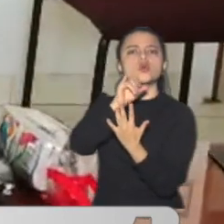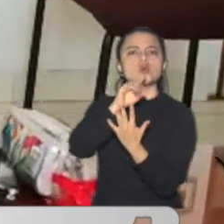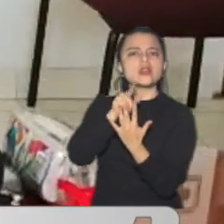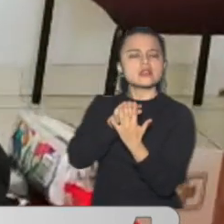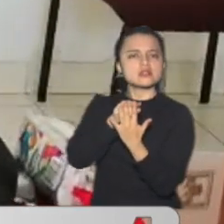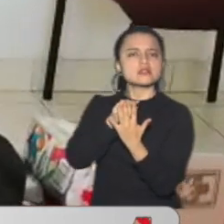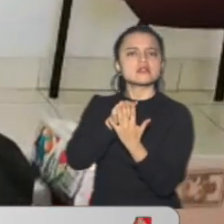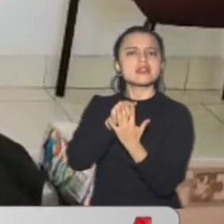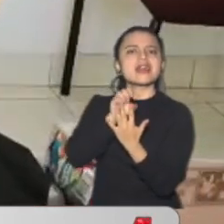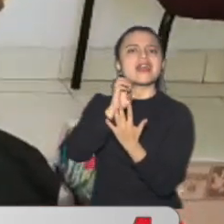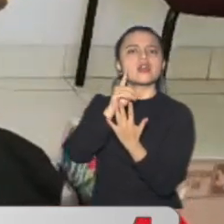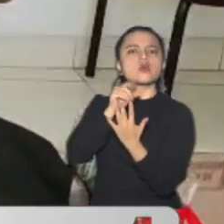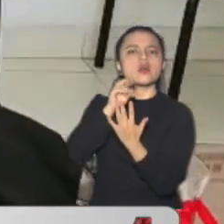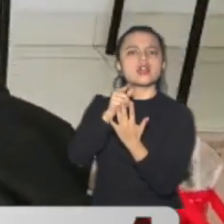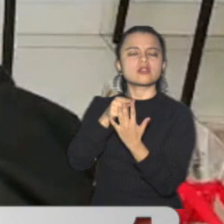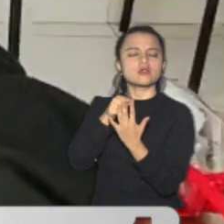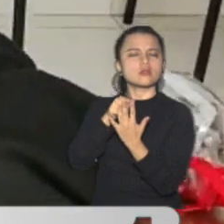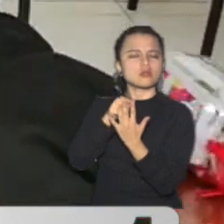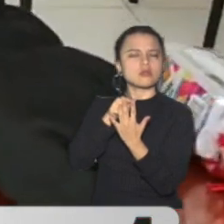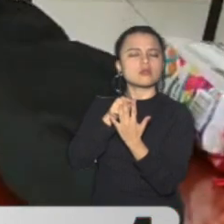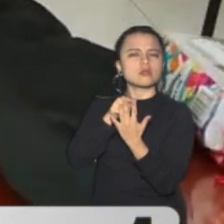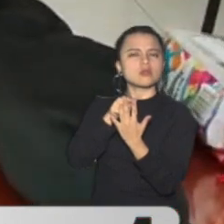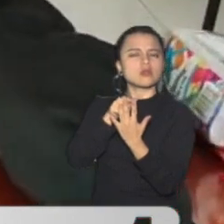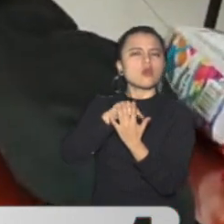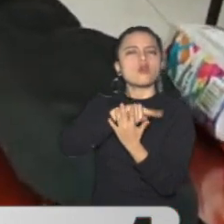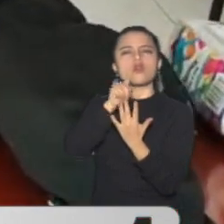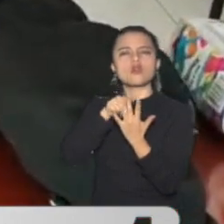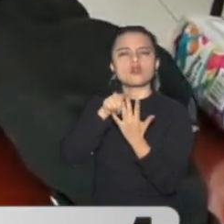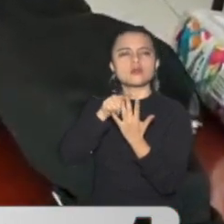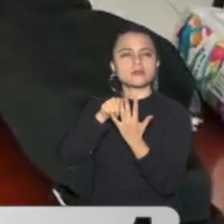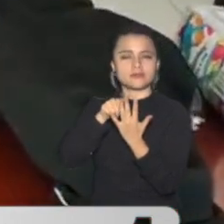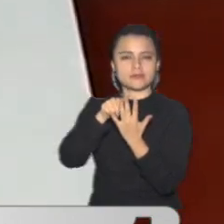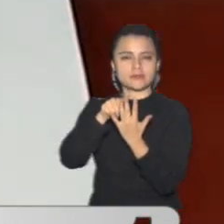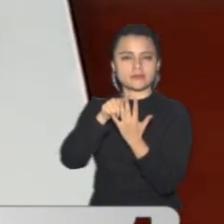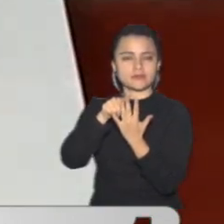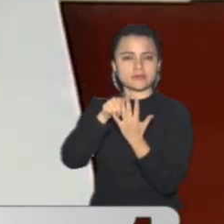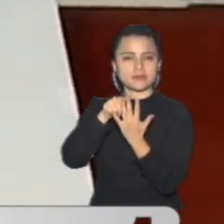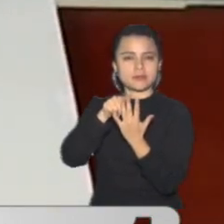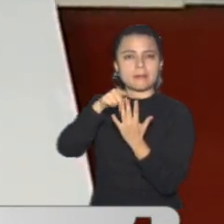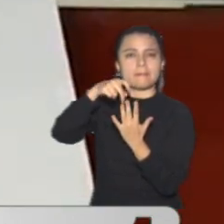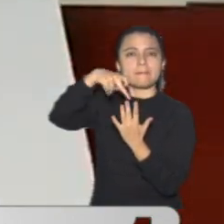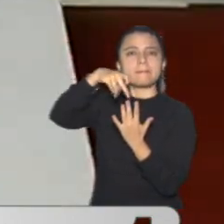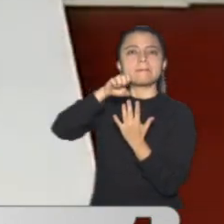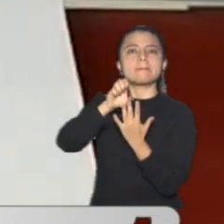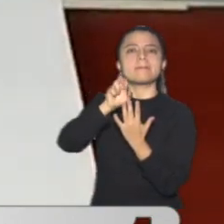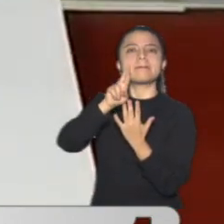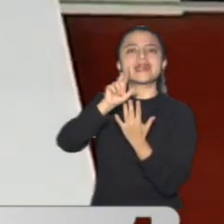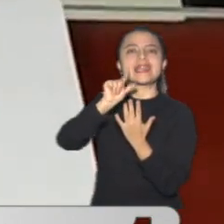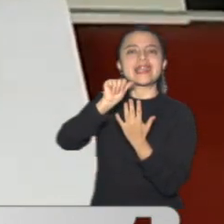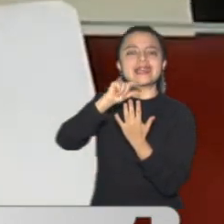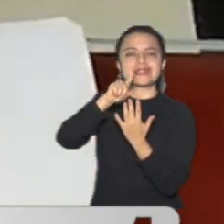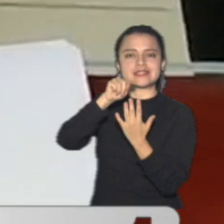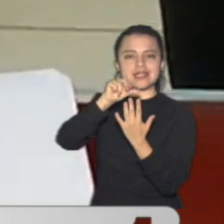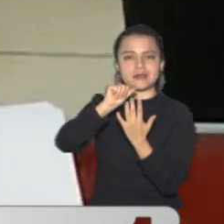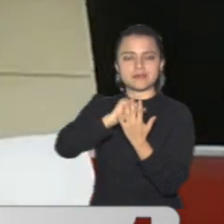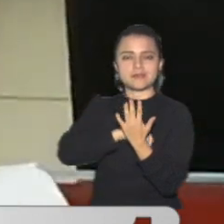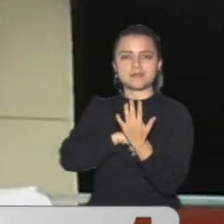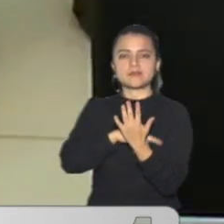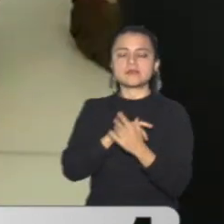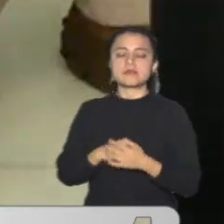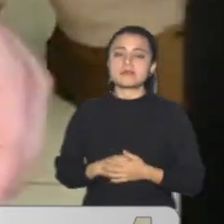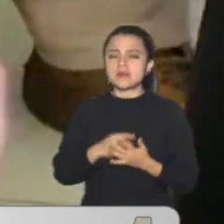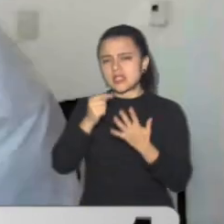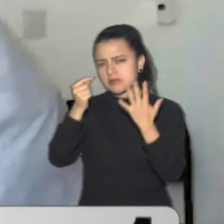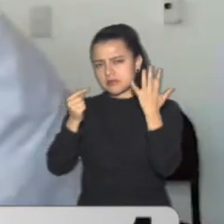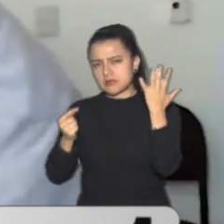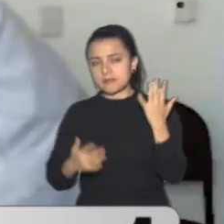pérez alias rambo y otro como nos conocido como james son cuero perlaza alias yerminson alias la negra requerida